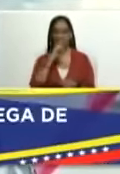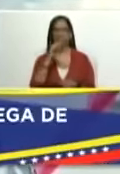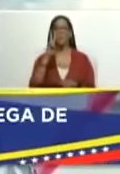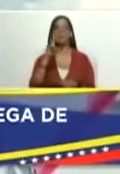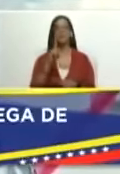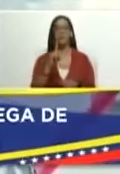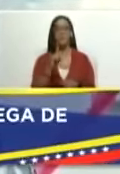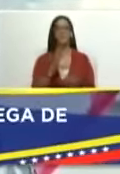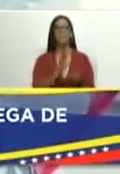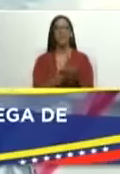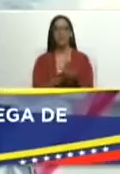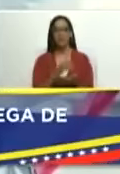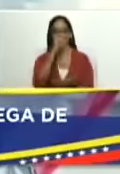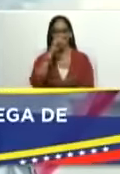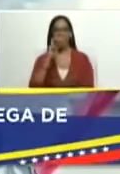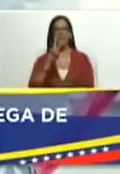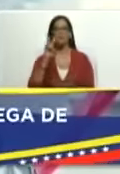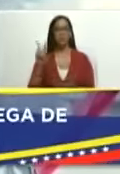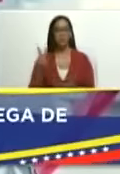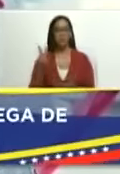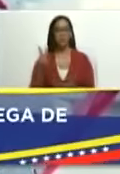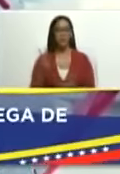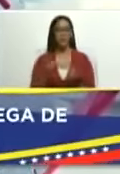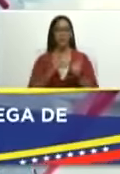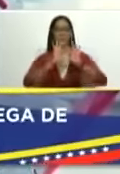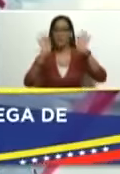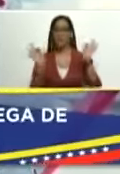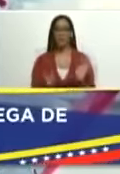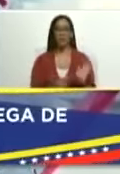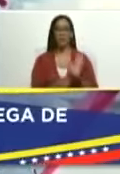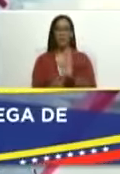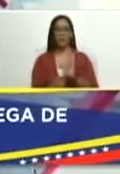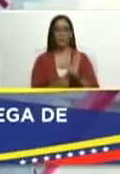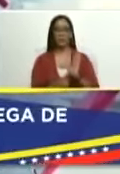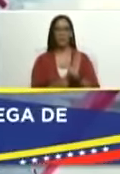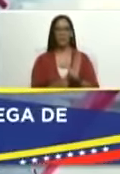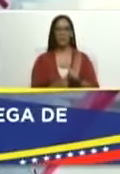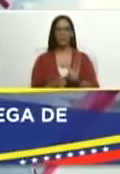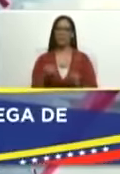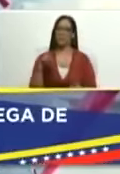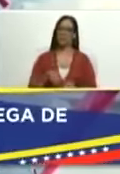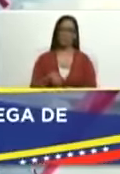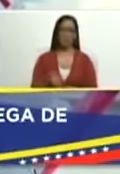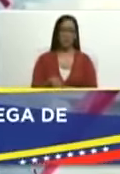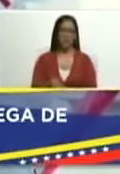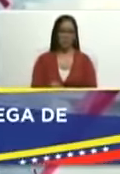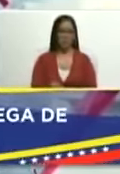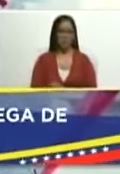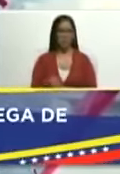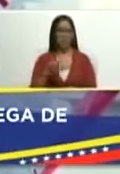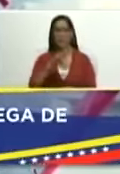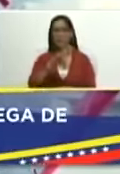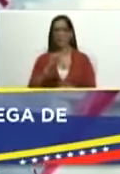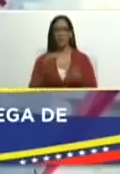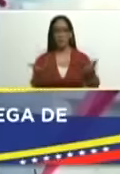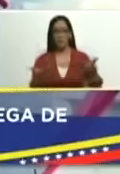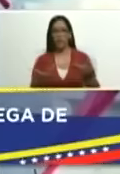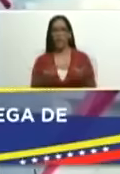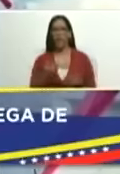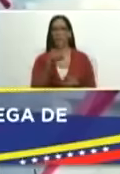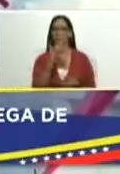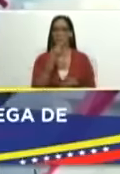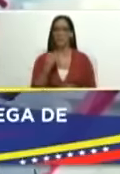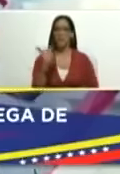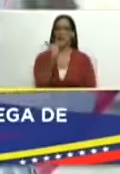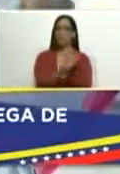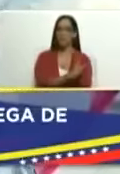año 22. De manera ejemplar, nos persiguieron, para que no llegaran las medicinas, las